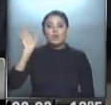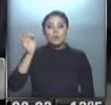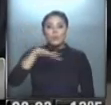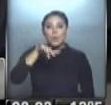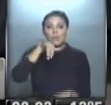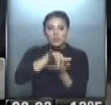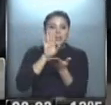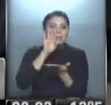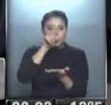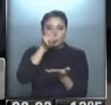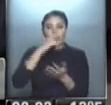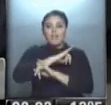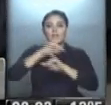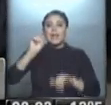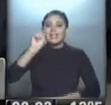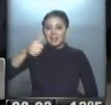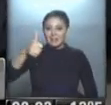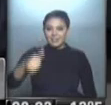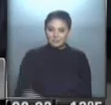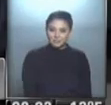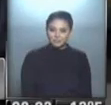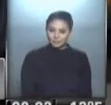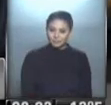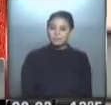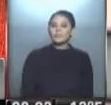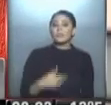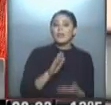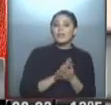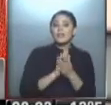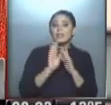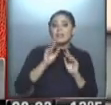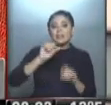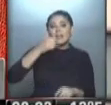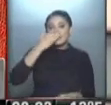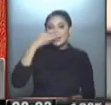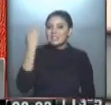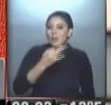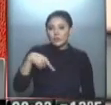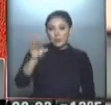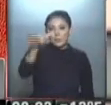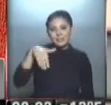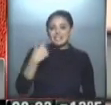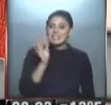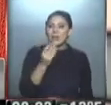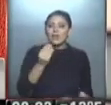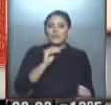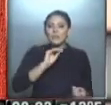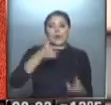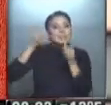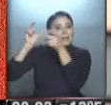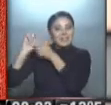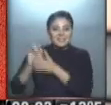york darán a conocer el resultado final bueno más allá del resultado seguramente lo volveremos a citar para conocer cómo resultó el